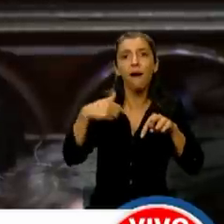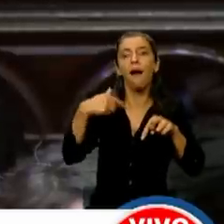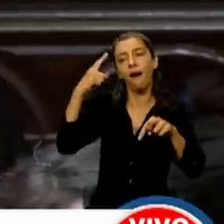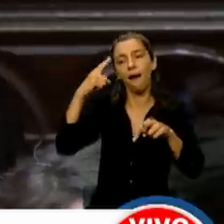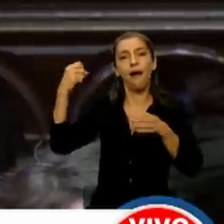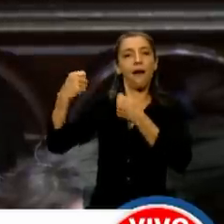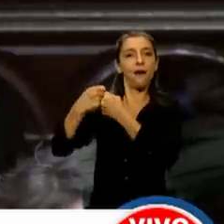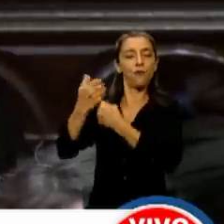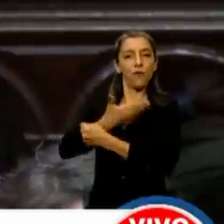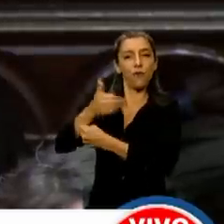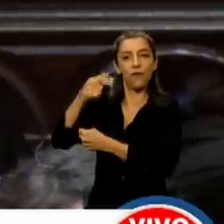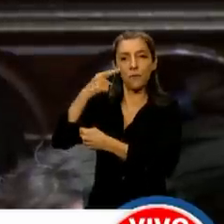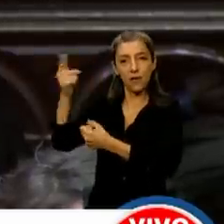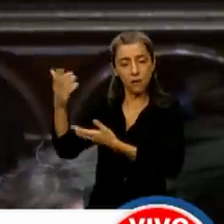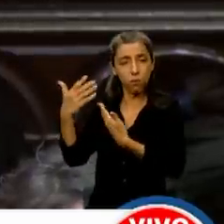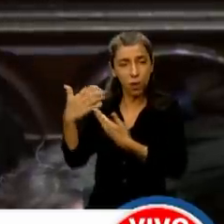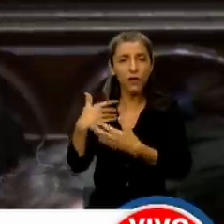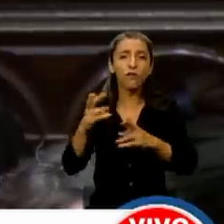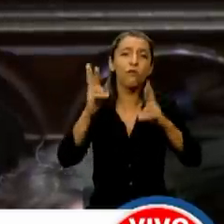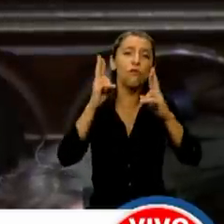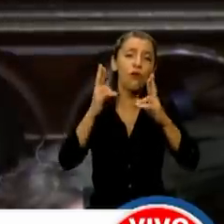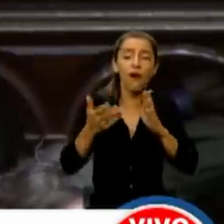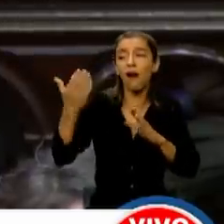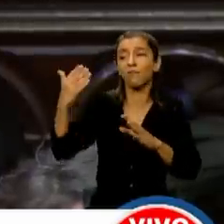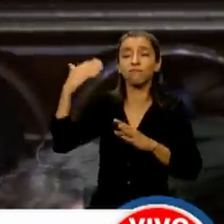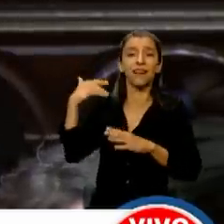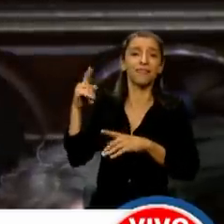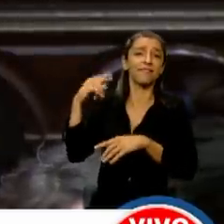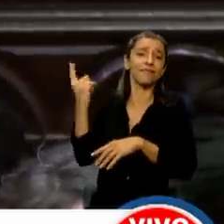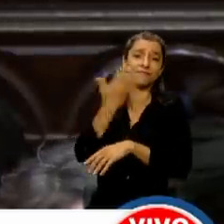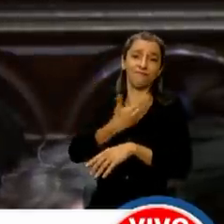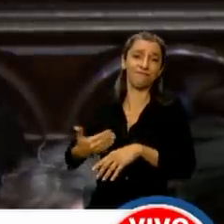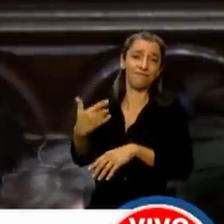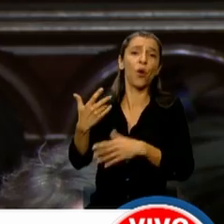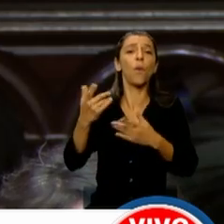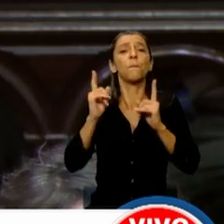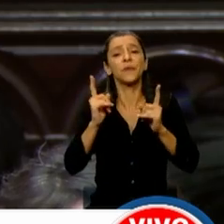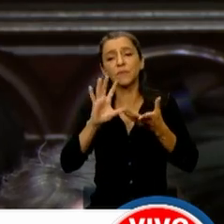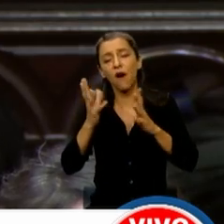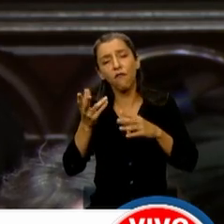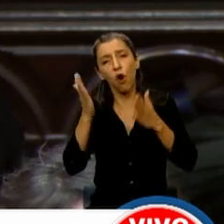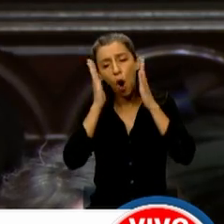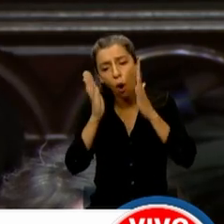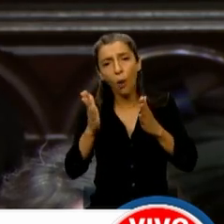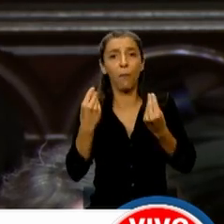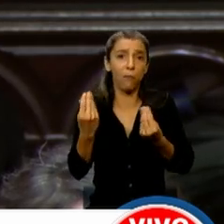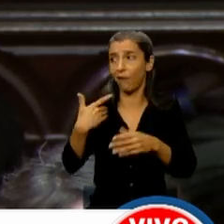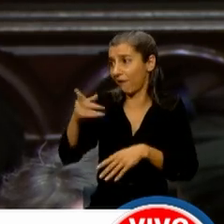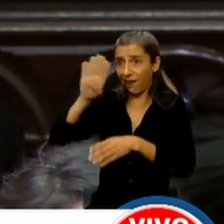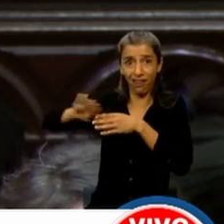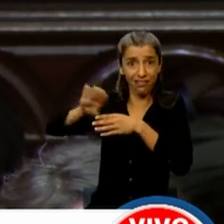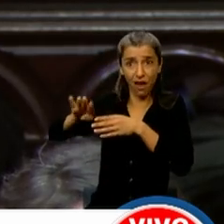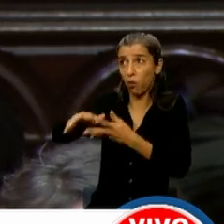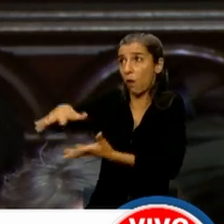tan meticulosa y aguda mirada de quienes hoy son oposición para pedir que el tamaño endeudamiento pasará por este